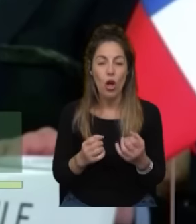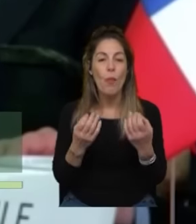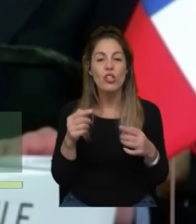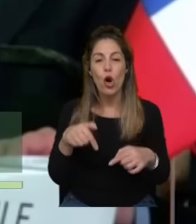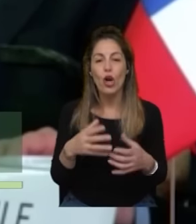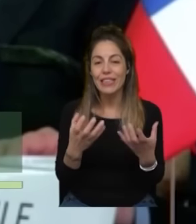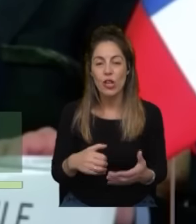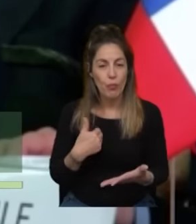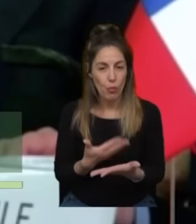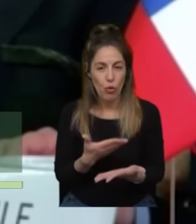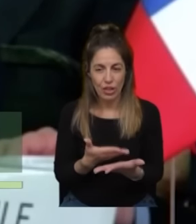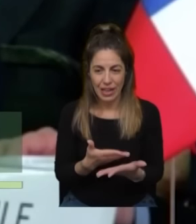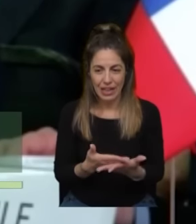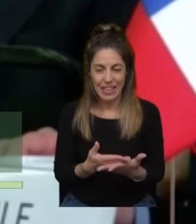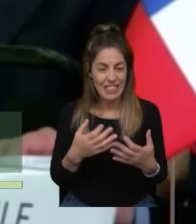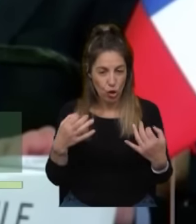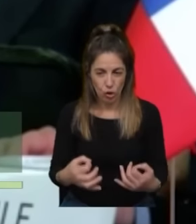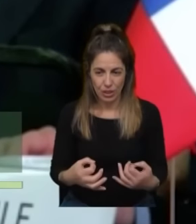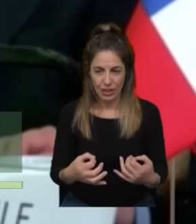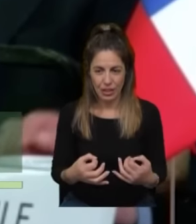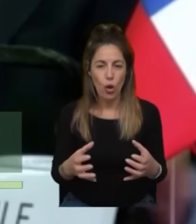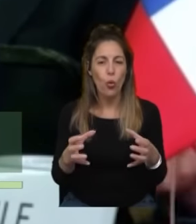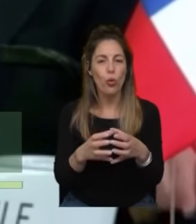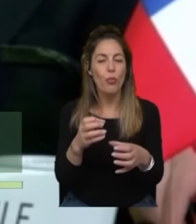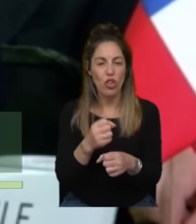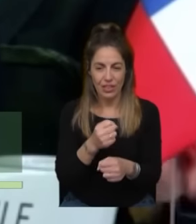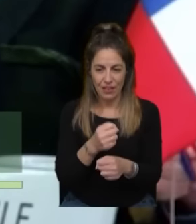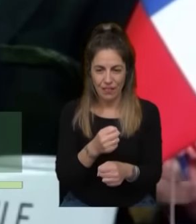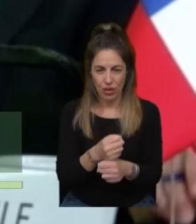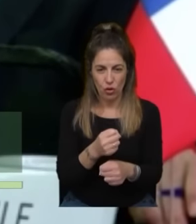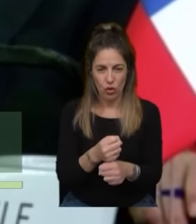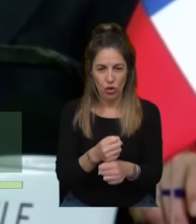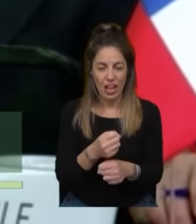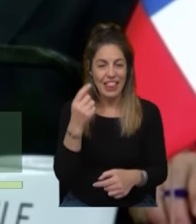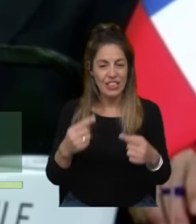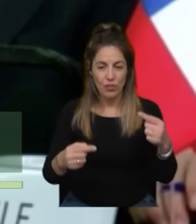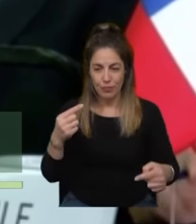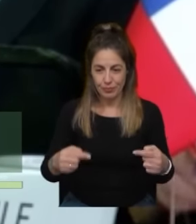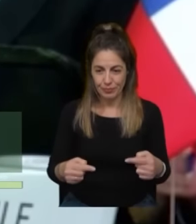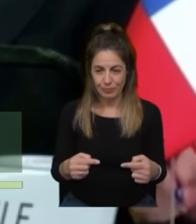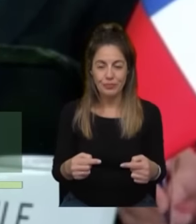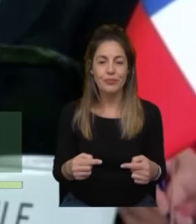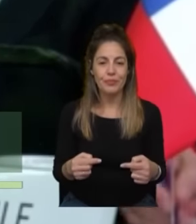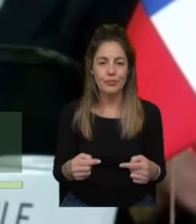quiero proponerles y que se concrete un grupo de trabajo interdisciplinario